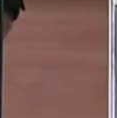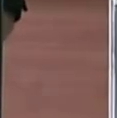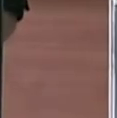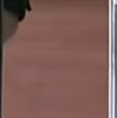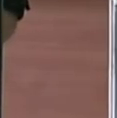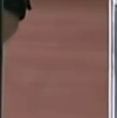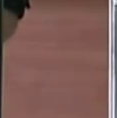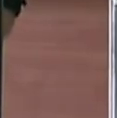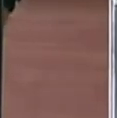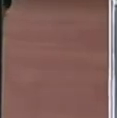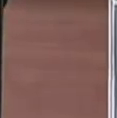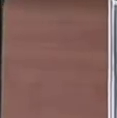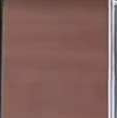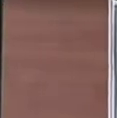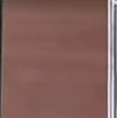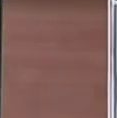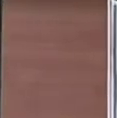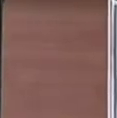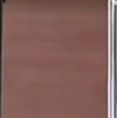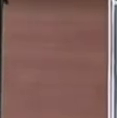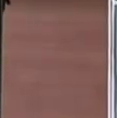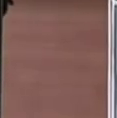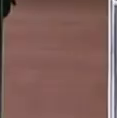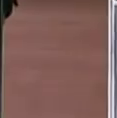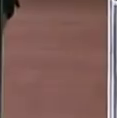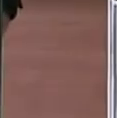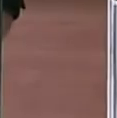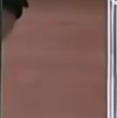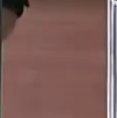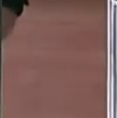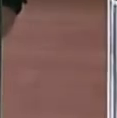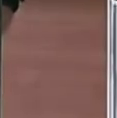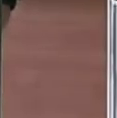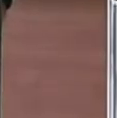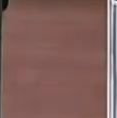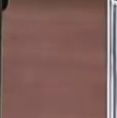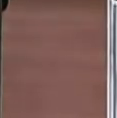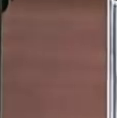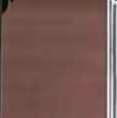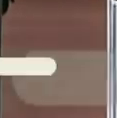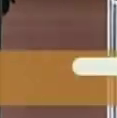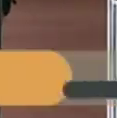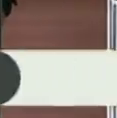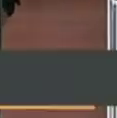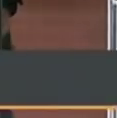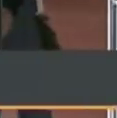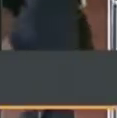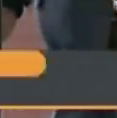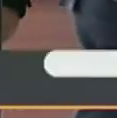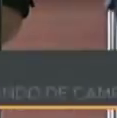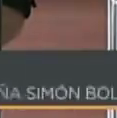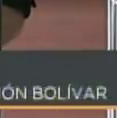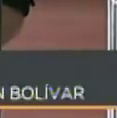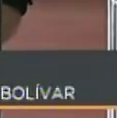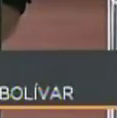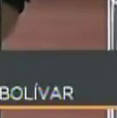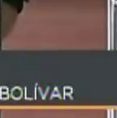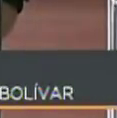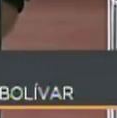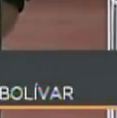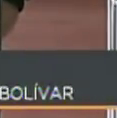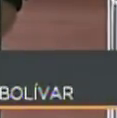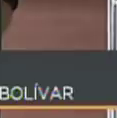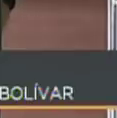Muy buenos días. El comando de campaña del candidato del Frente Amplio de la Patria,